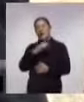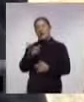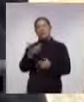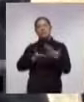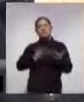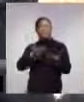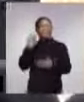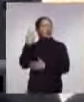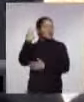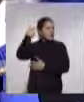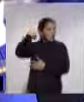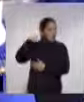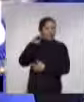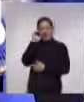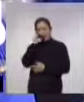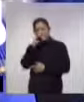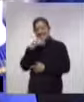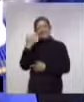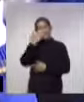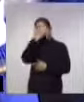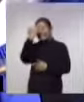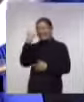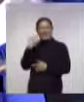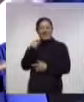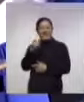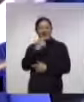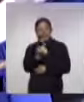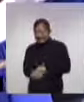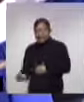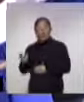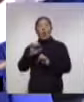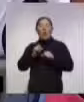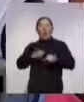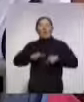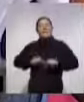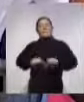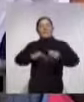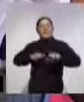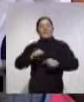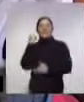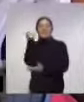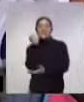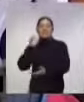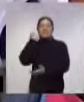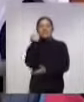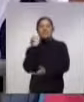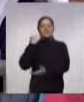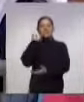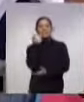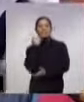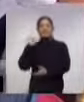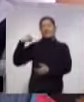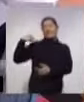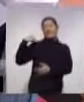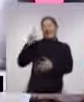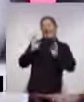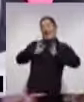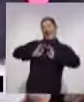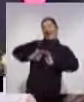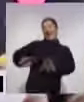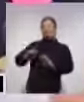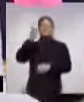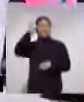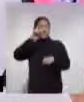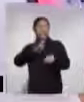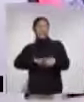de corte de cabello, pintacaritas y masajes desestresantes. El director general del ICATLAX, Manuel Camacho Higareda,